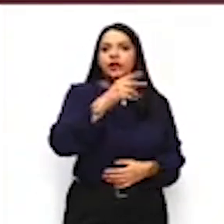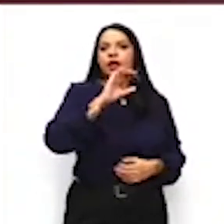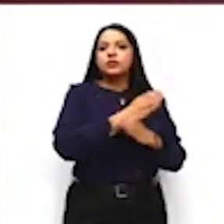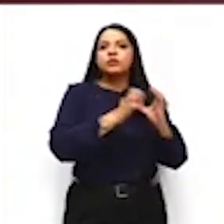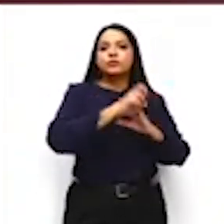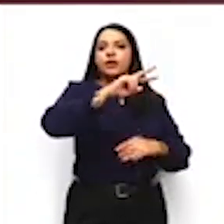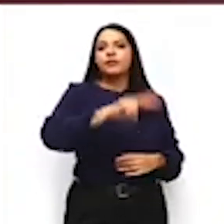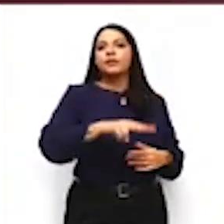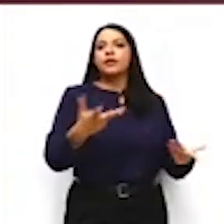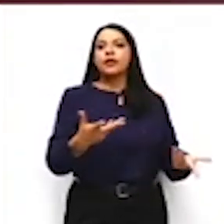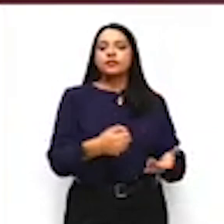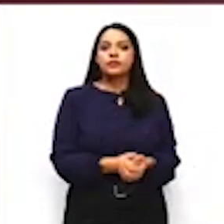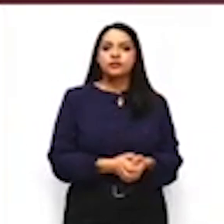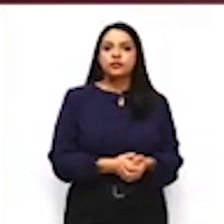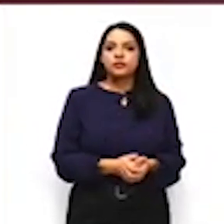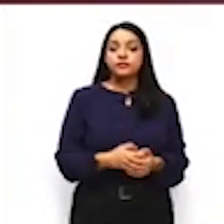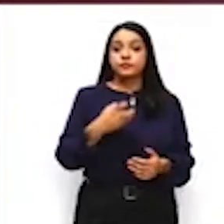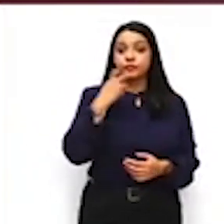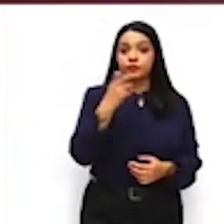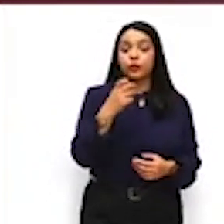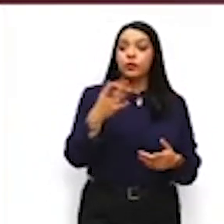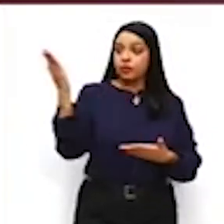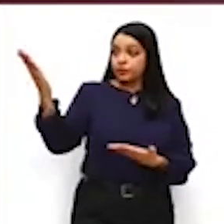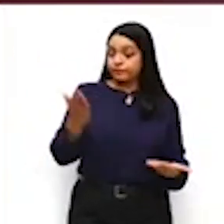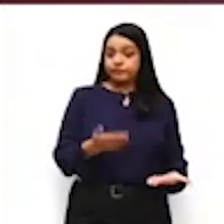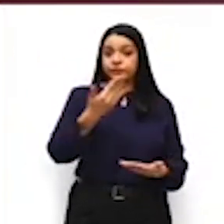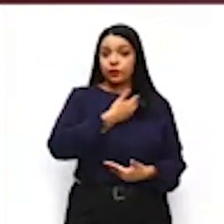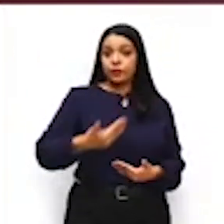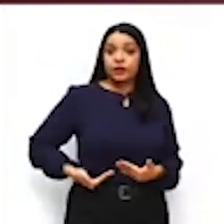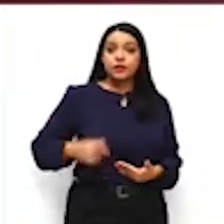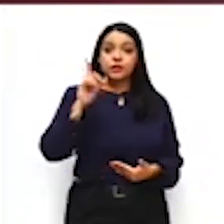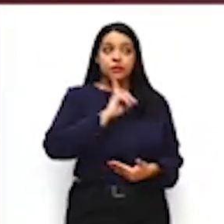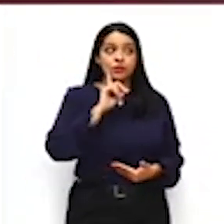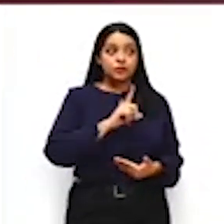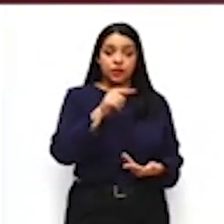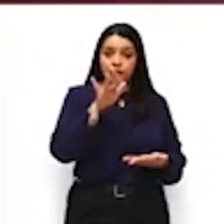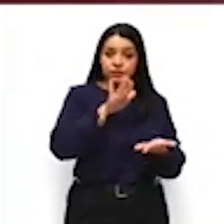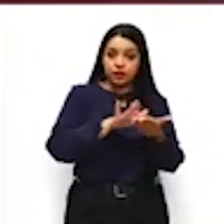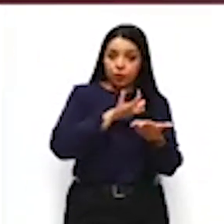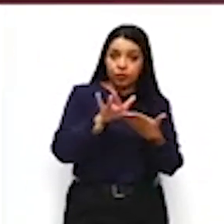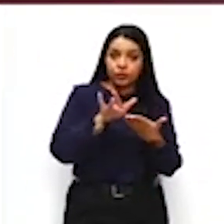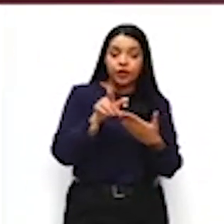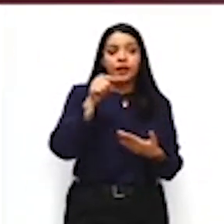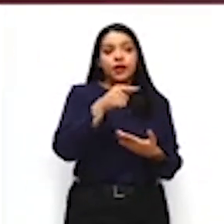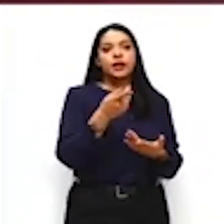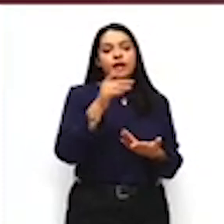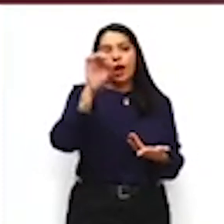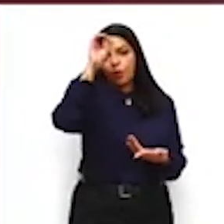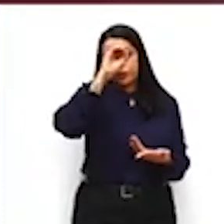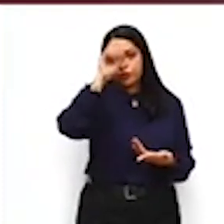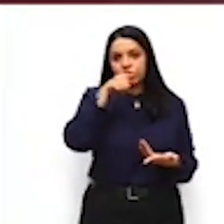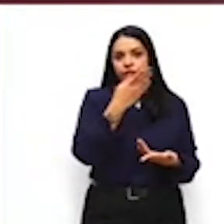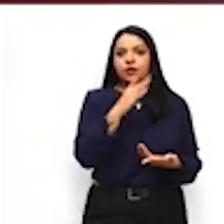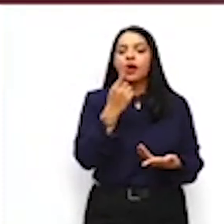se propuso por parte de la presidenta que se apoyara la propuesta de López Obrador de que todo